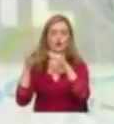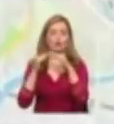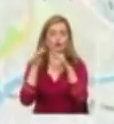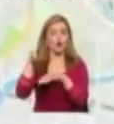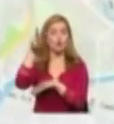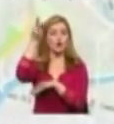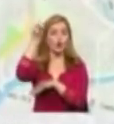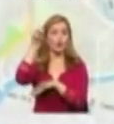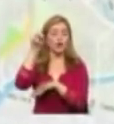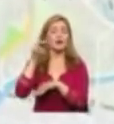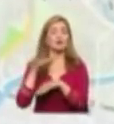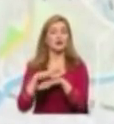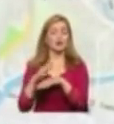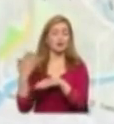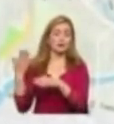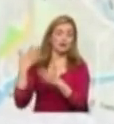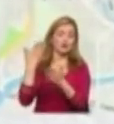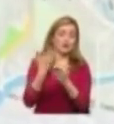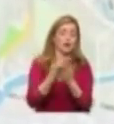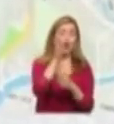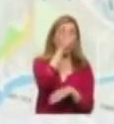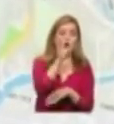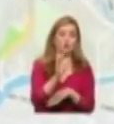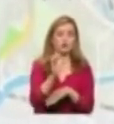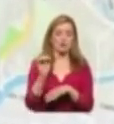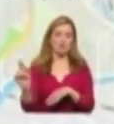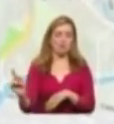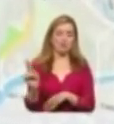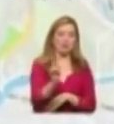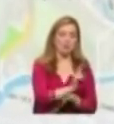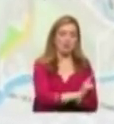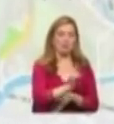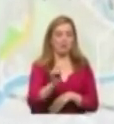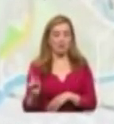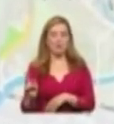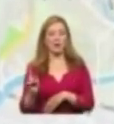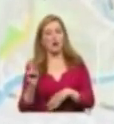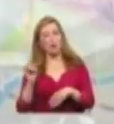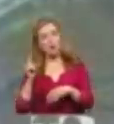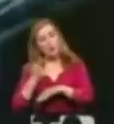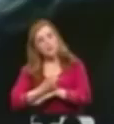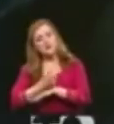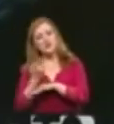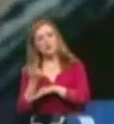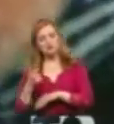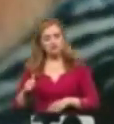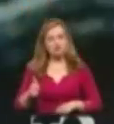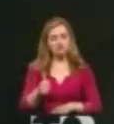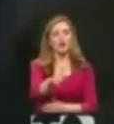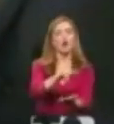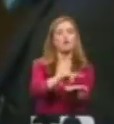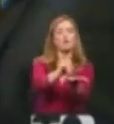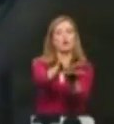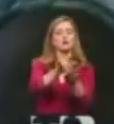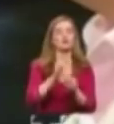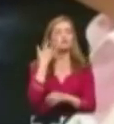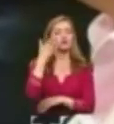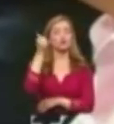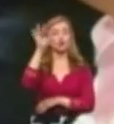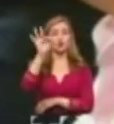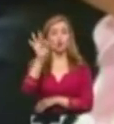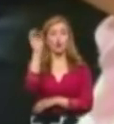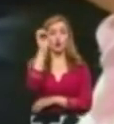del norte de la ciudad hacia otra en la vía a la costa, excepto los días en los que se acercaba al aeropuerto. Y es el 19 de octubre, día en el